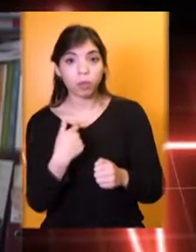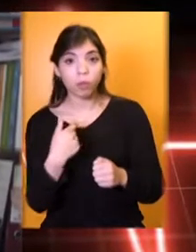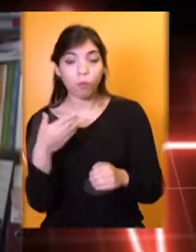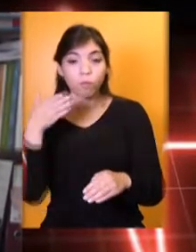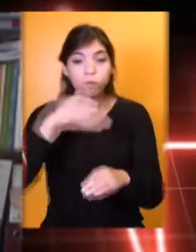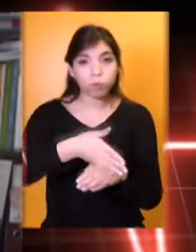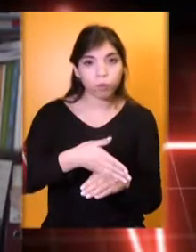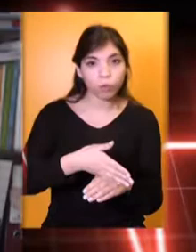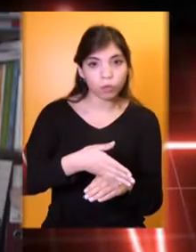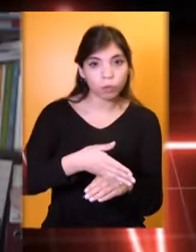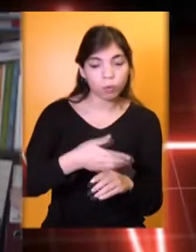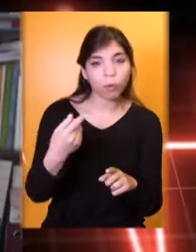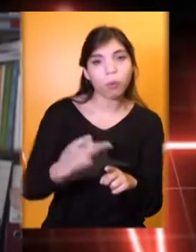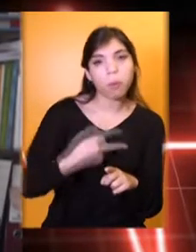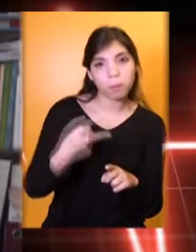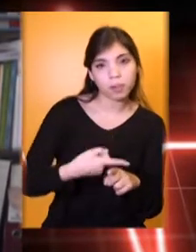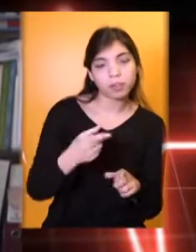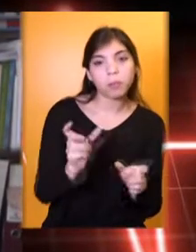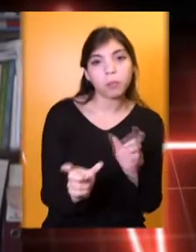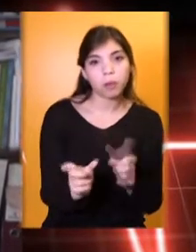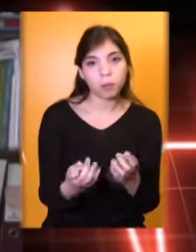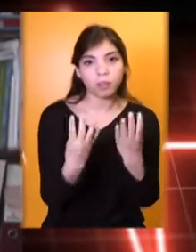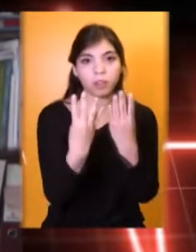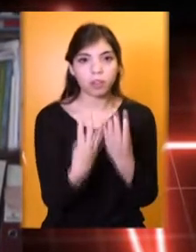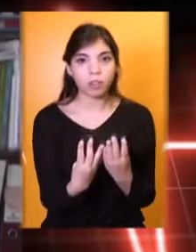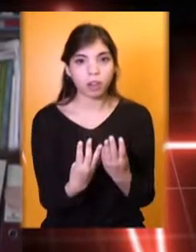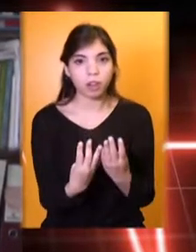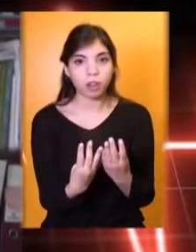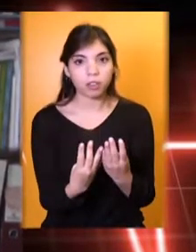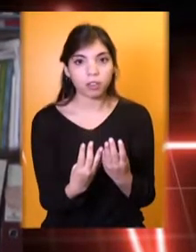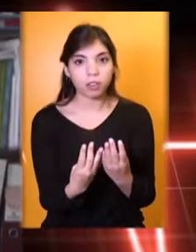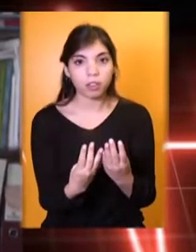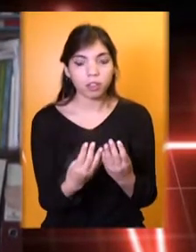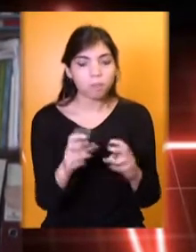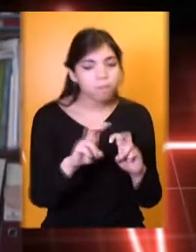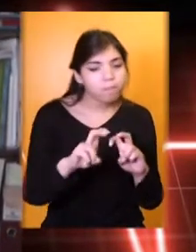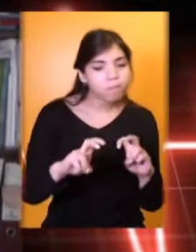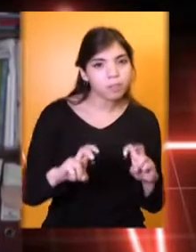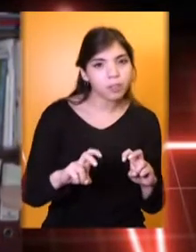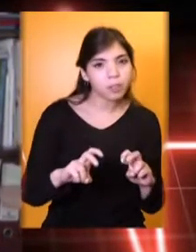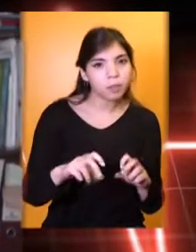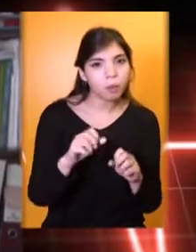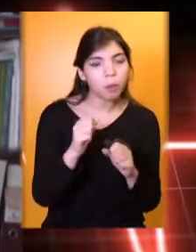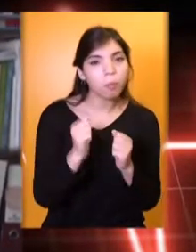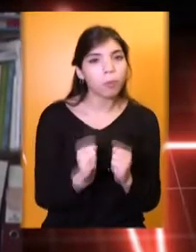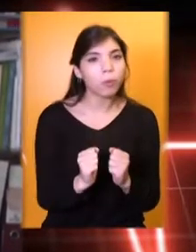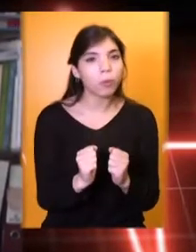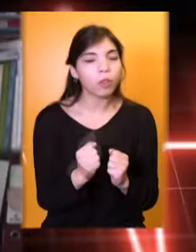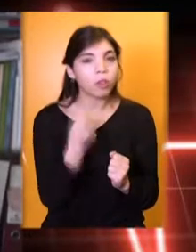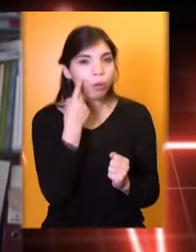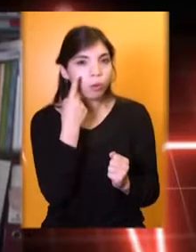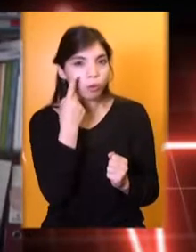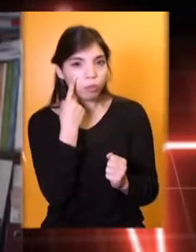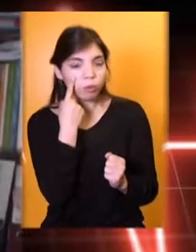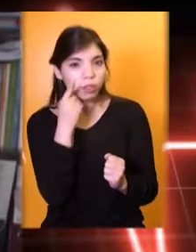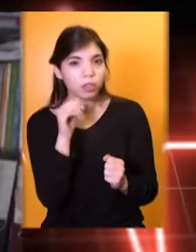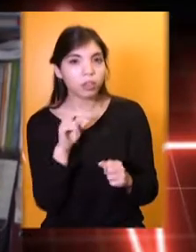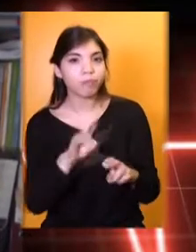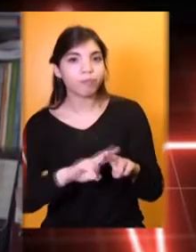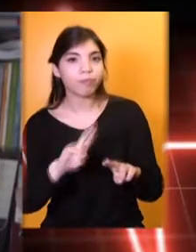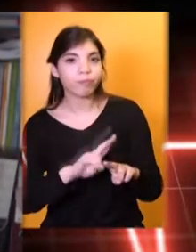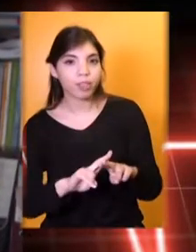hicimos la visita y conversamos con varios internos y ahí se tomaron los antecedentes para establecer las medidas